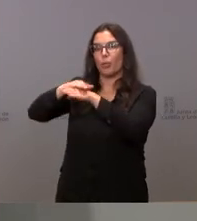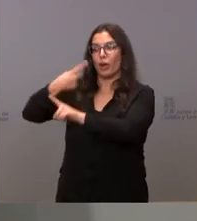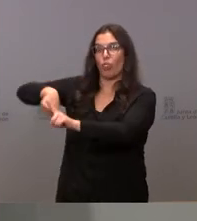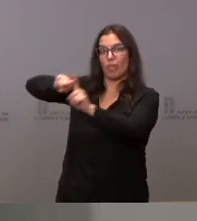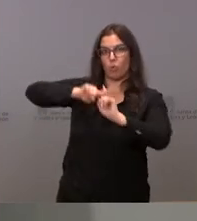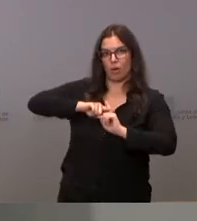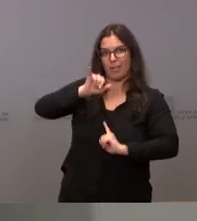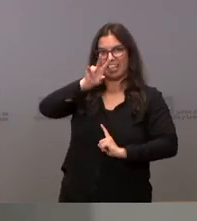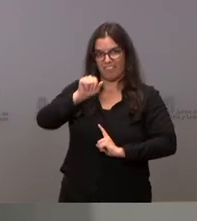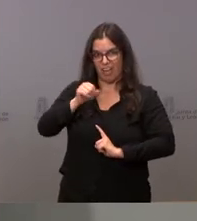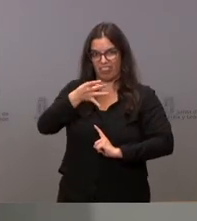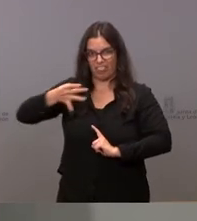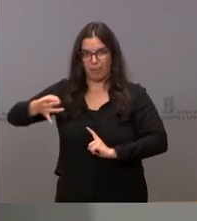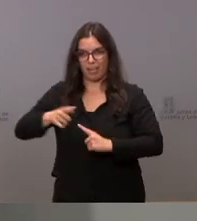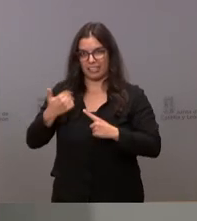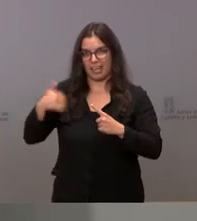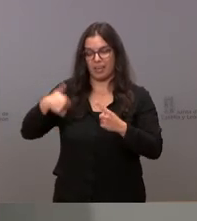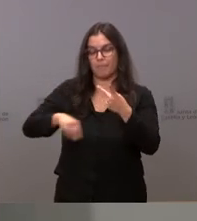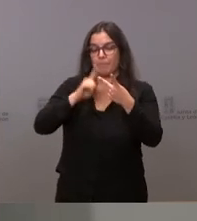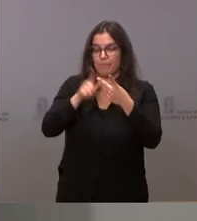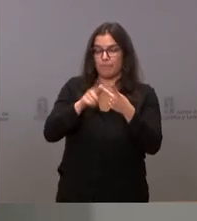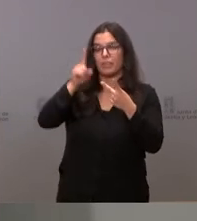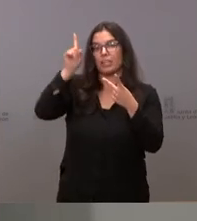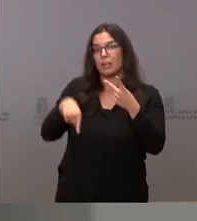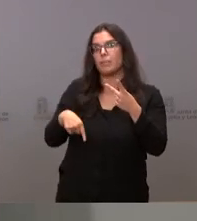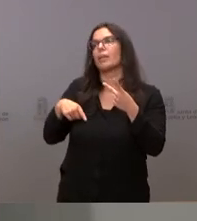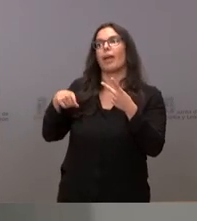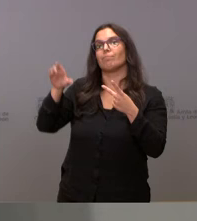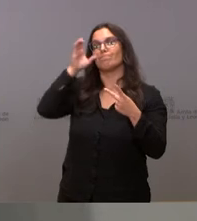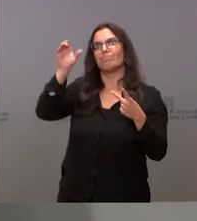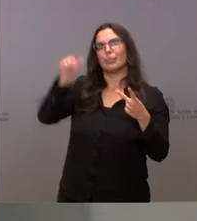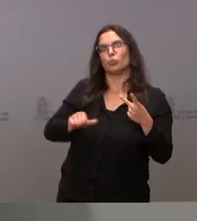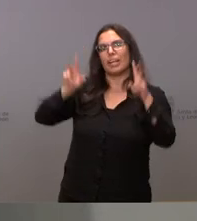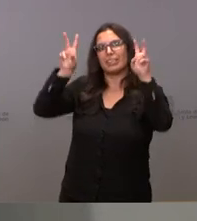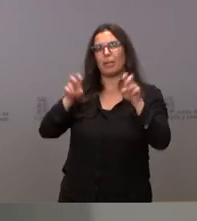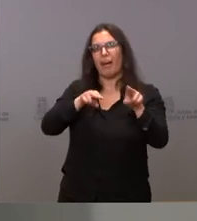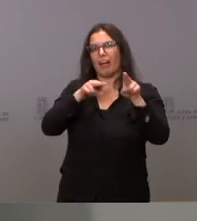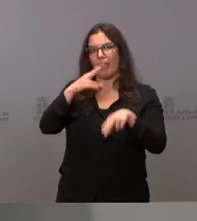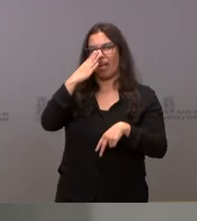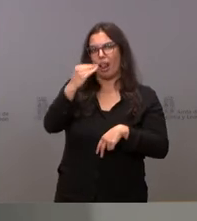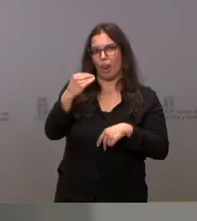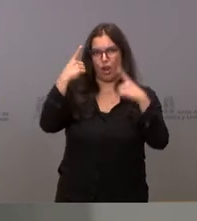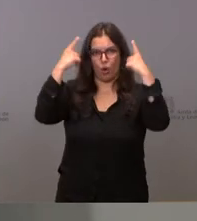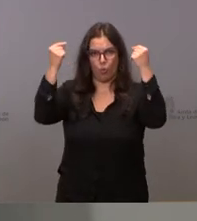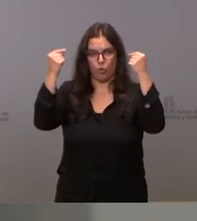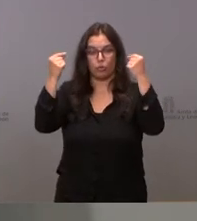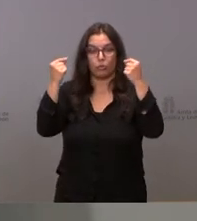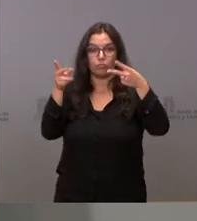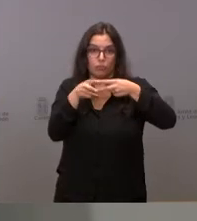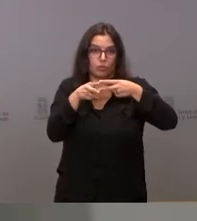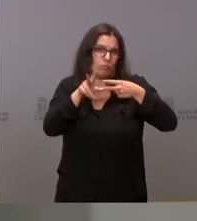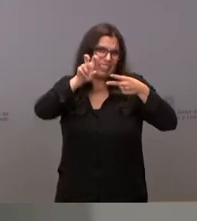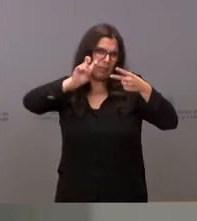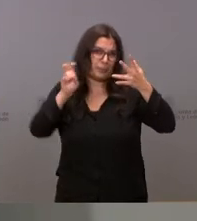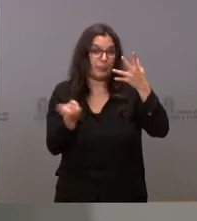cosas, o que se hiciera caso a nuestra postura sobre la caza del lobo y a otras tantas cosas.